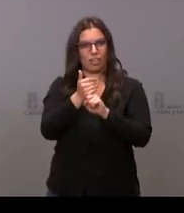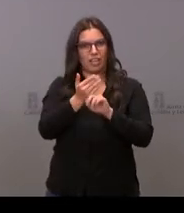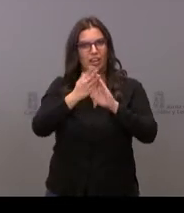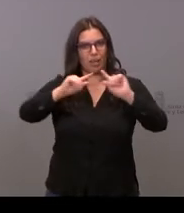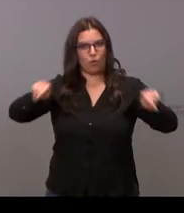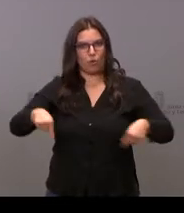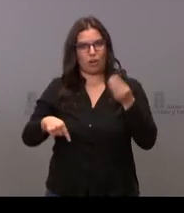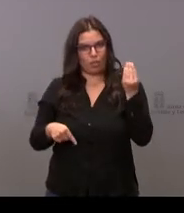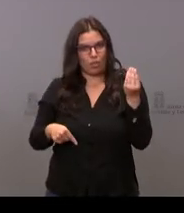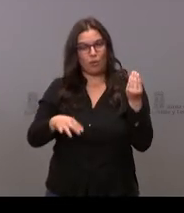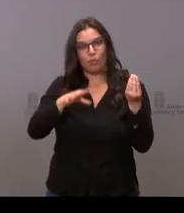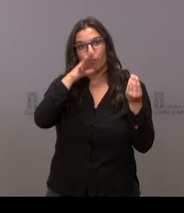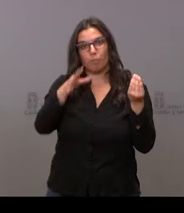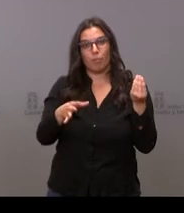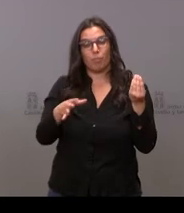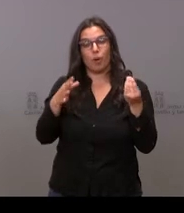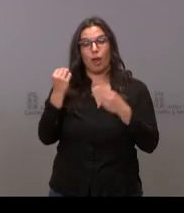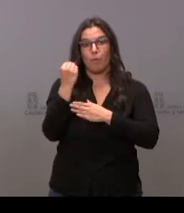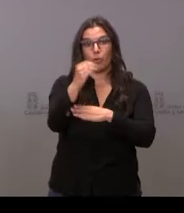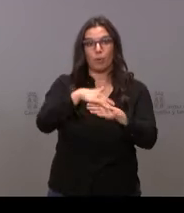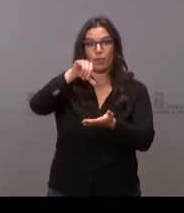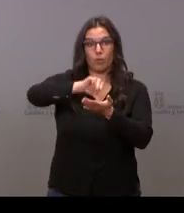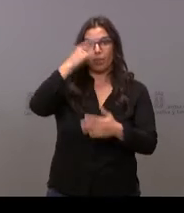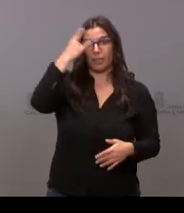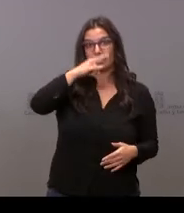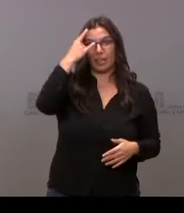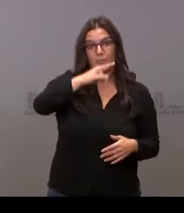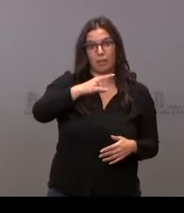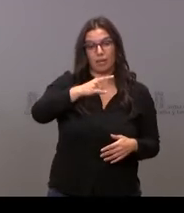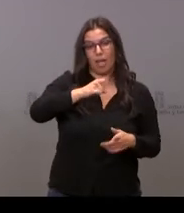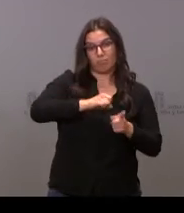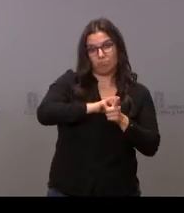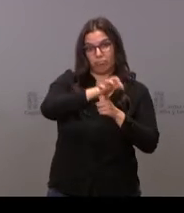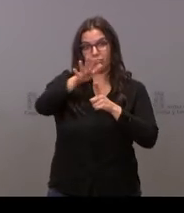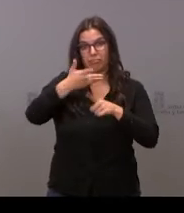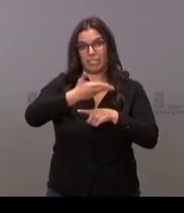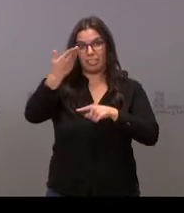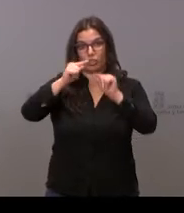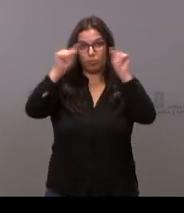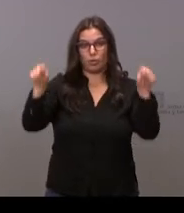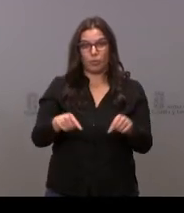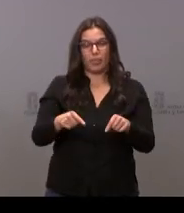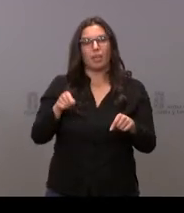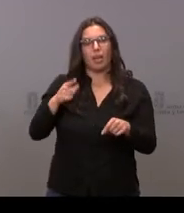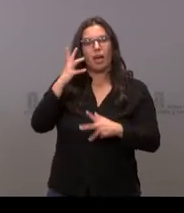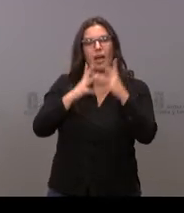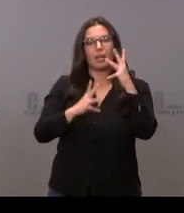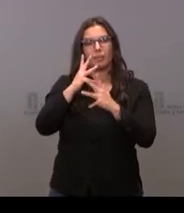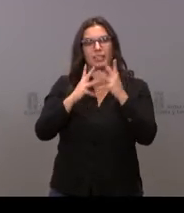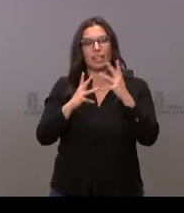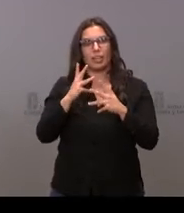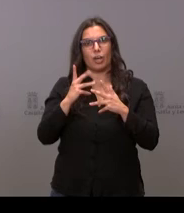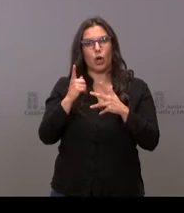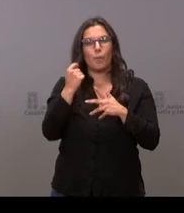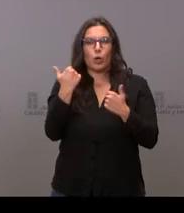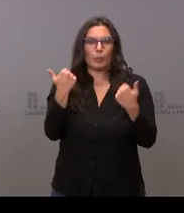el respaldo a la ciudad de salamanca que se extiende al conjunto de la provincia hay una administración que va a tener un poquito más de